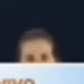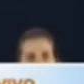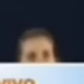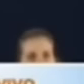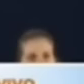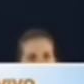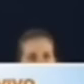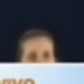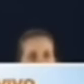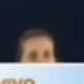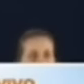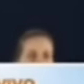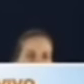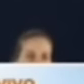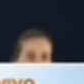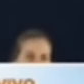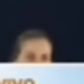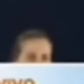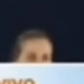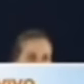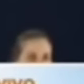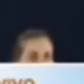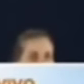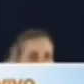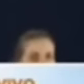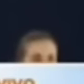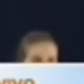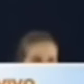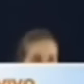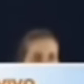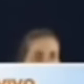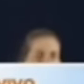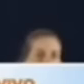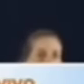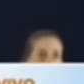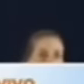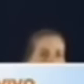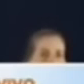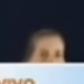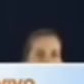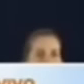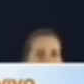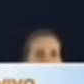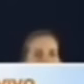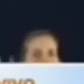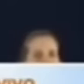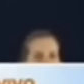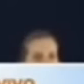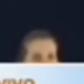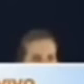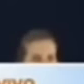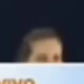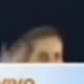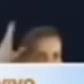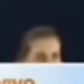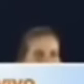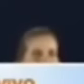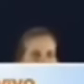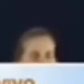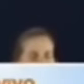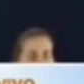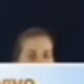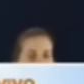recordarles el contexto esto forma parte de una represalia que tomó el gobierno de Venezuela por haber